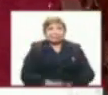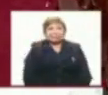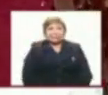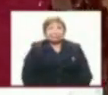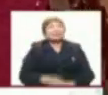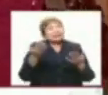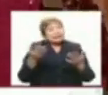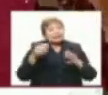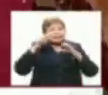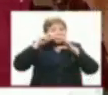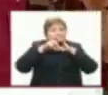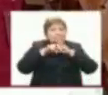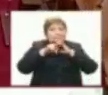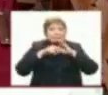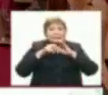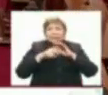Minería.